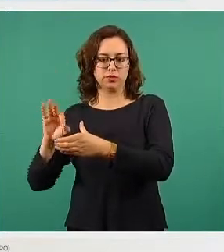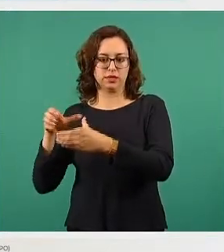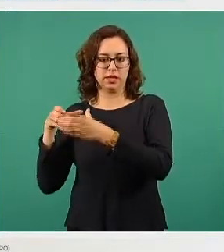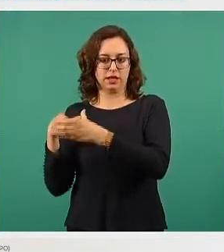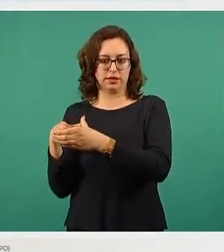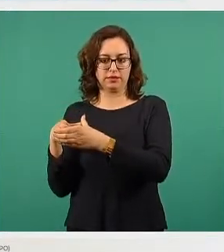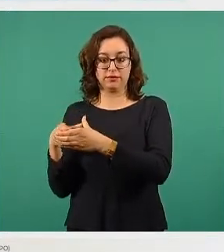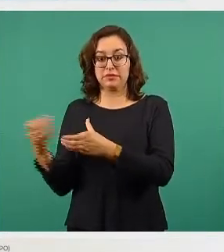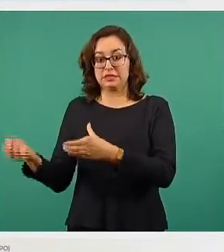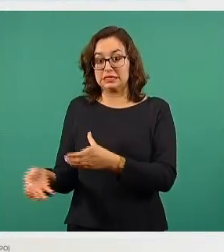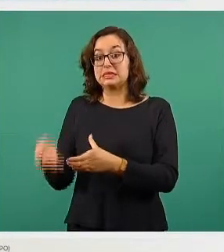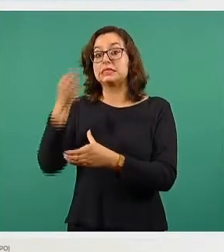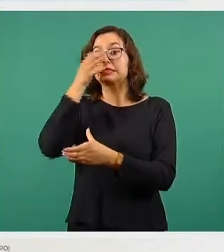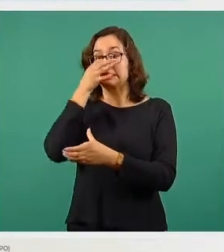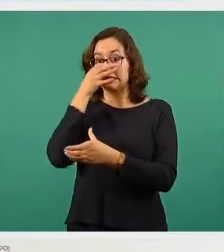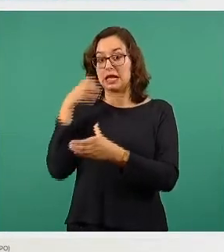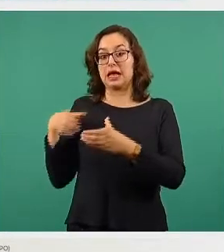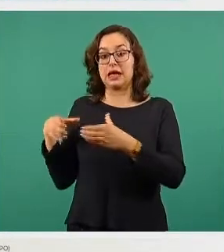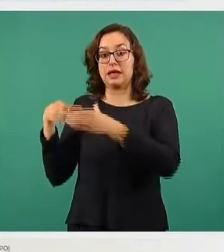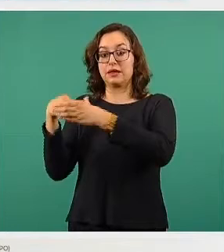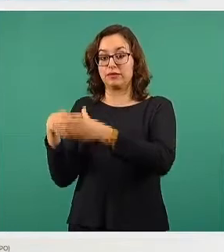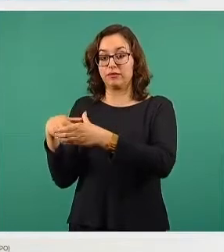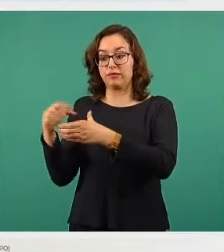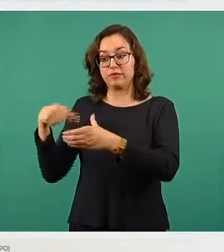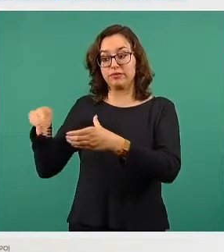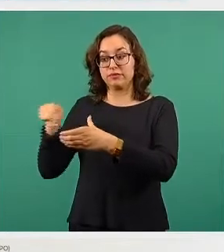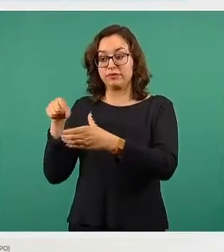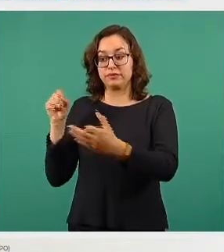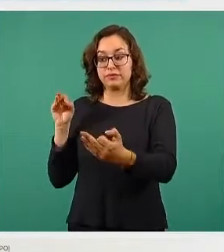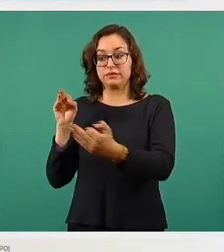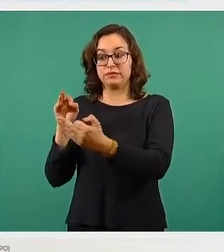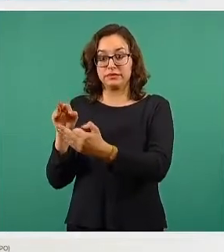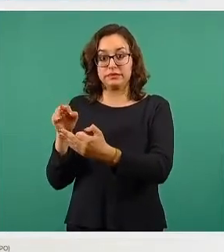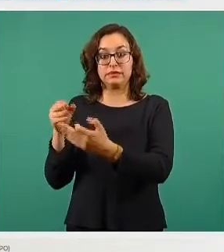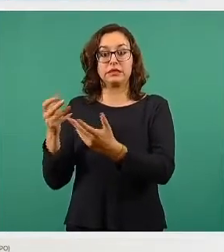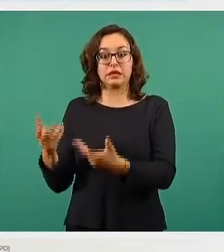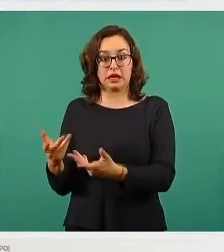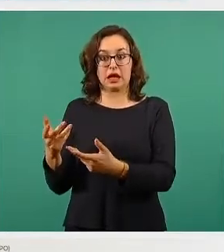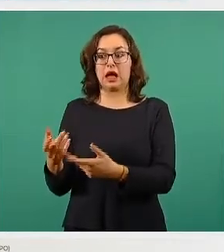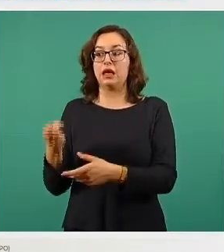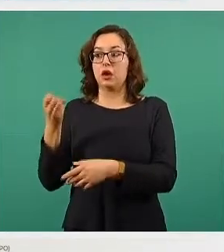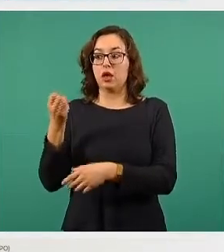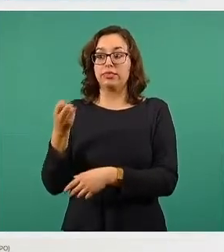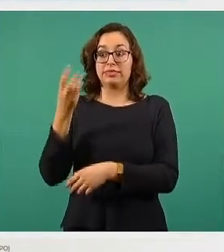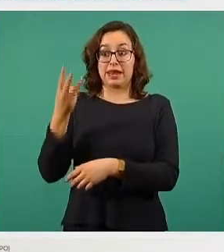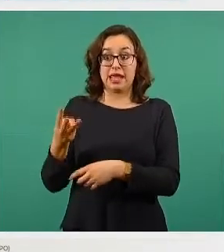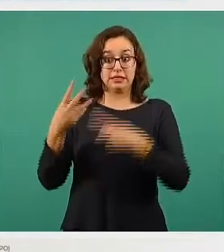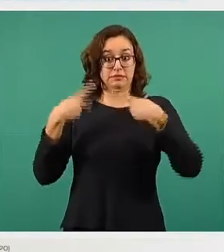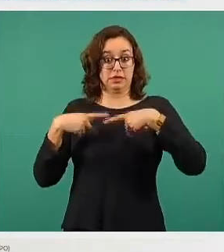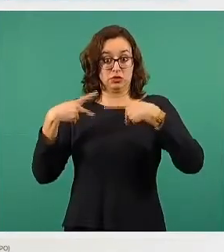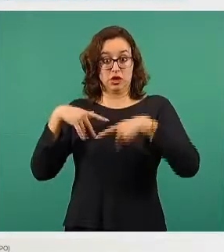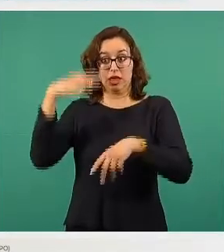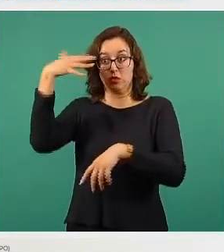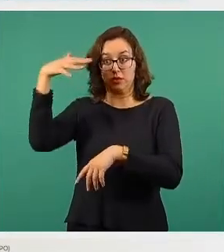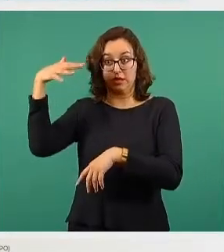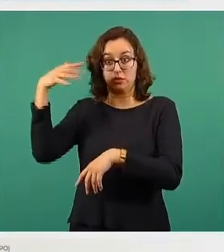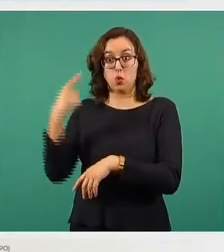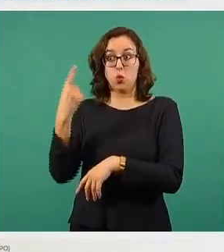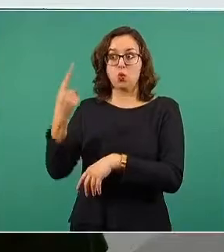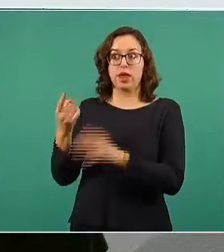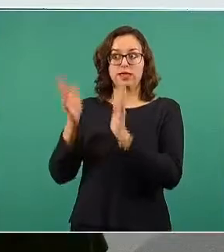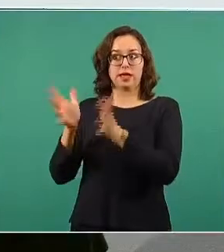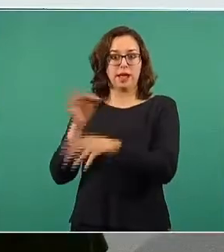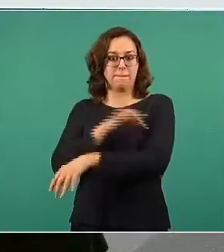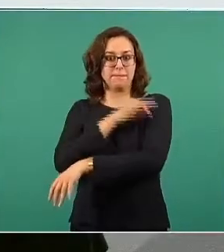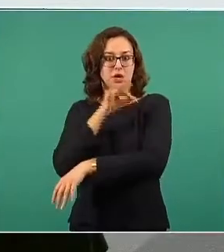tercera parte de la población adulta quede vacunada. Esto es, 1 de cada 3 personas adultas habrán sido vacunadas. ¿De